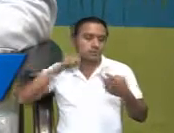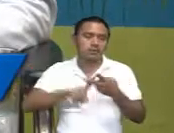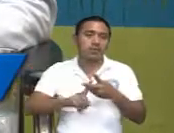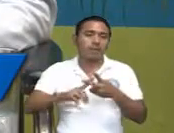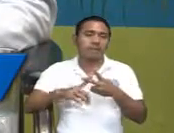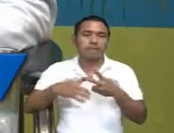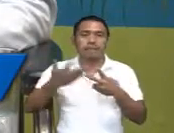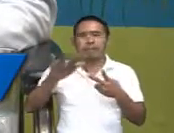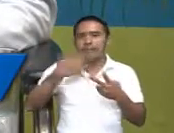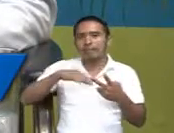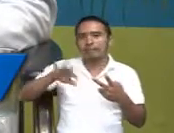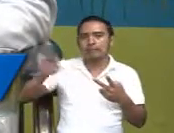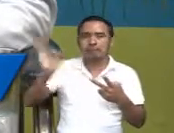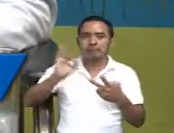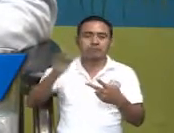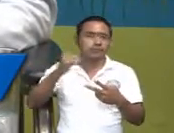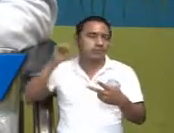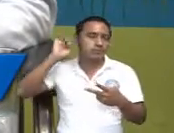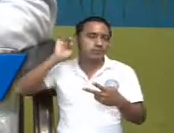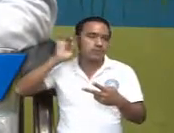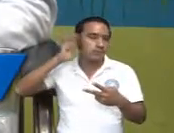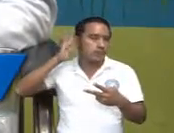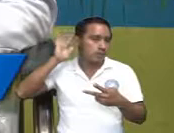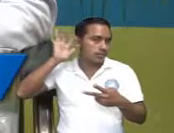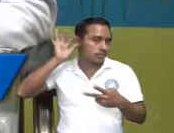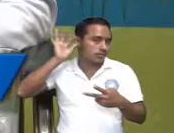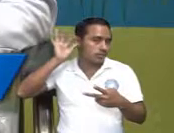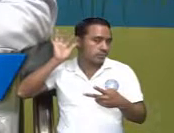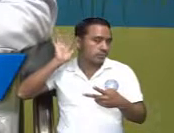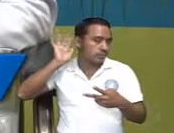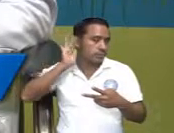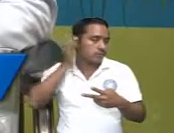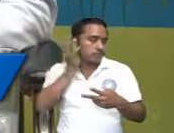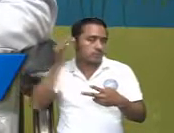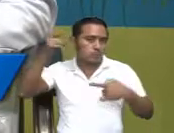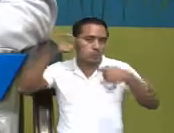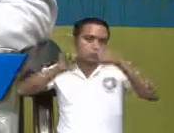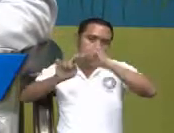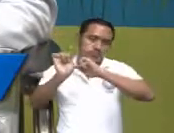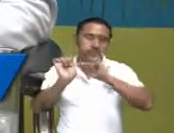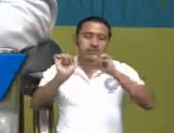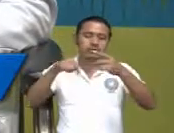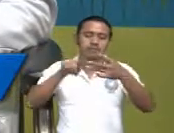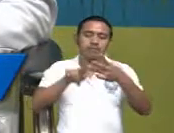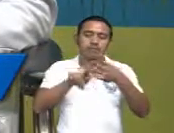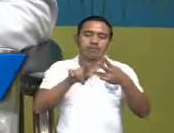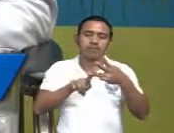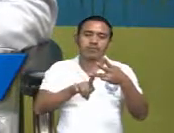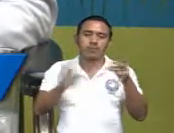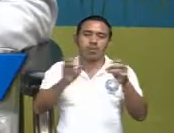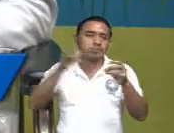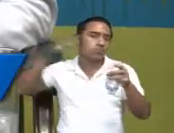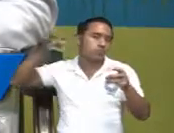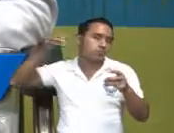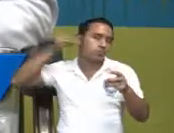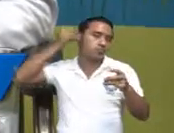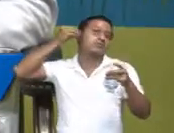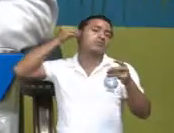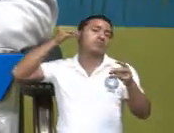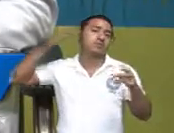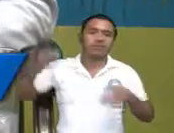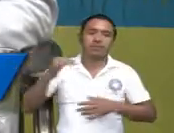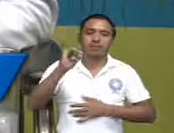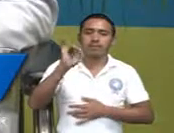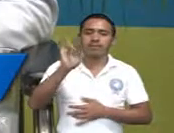del pabellón auricular o de la oreja o o una infección propiamente